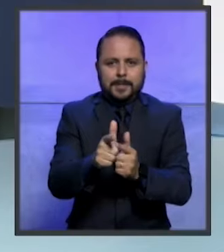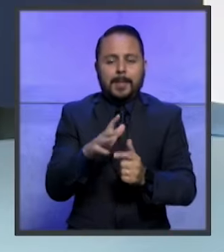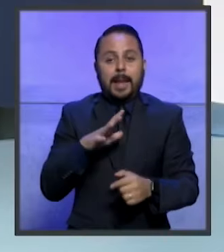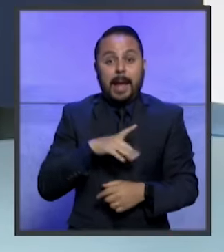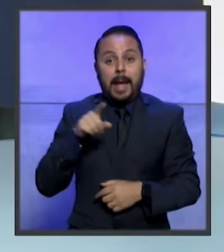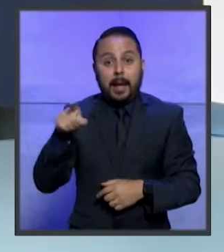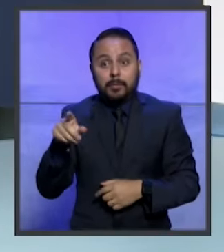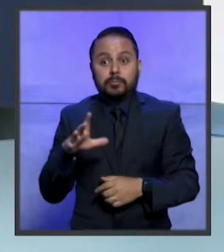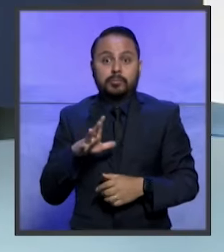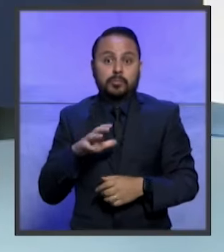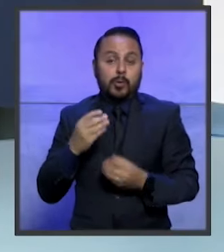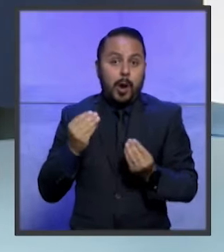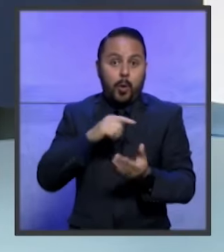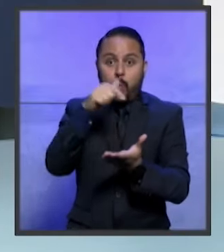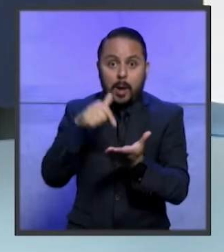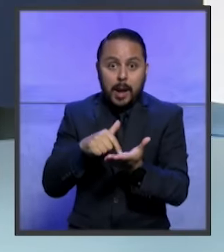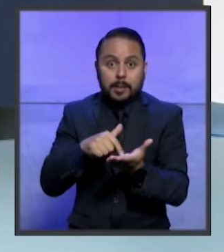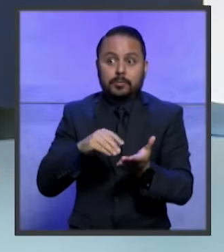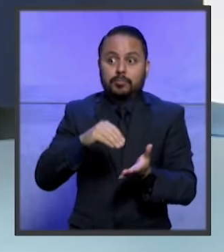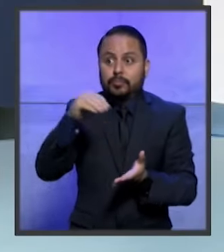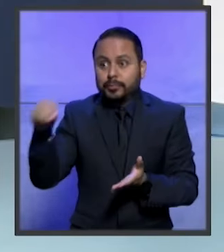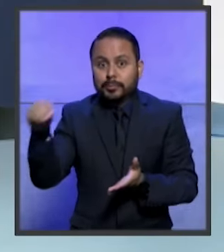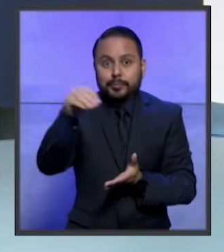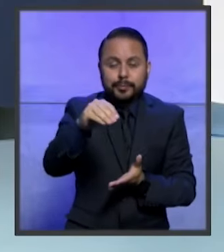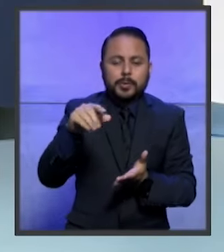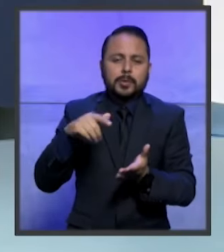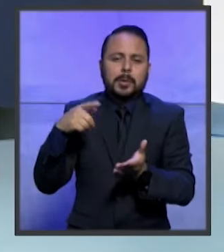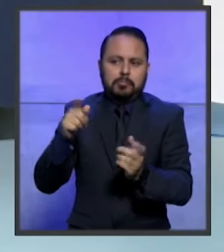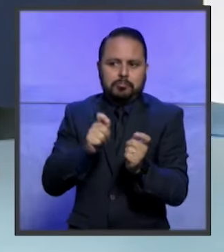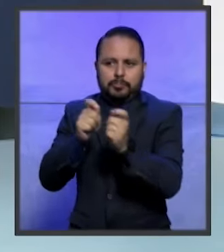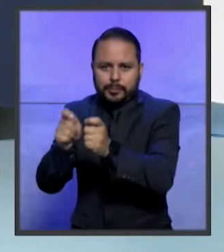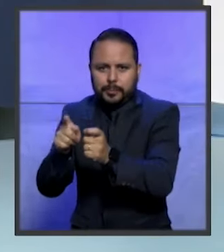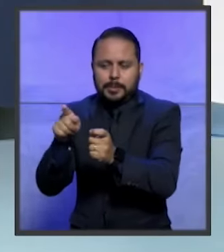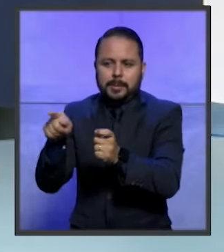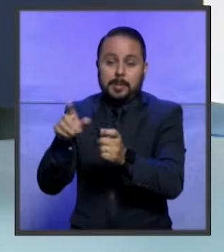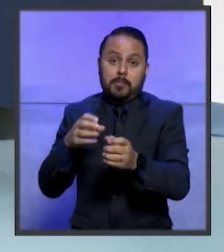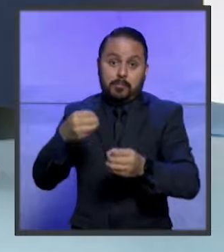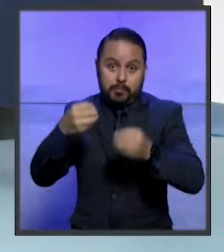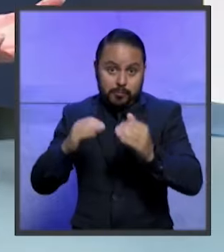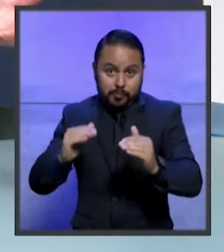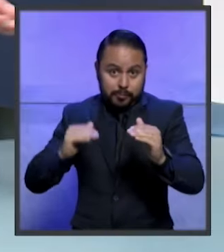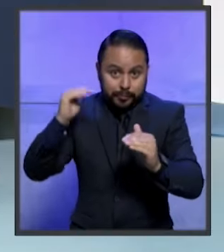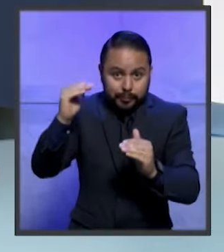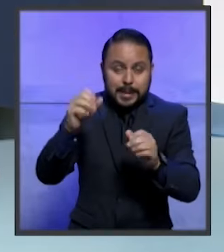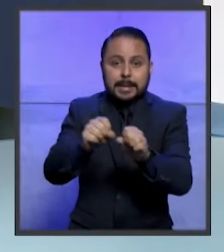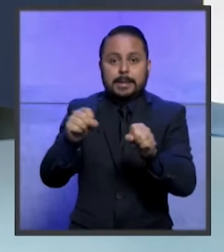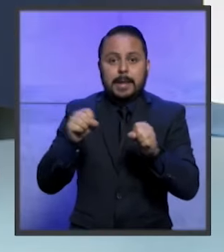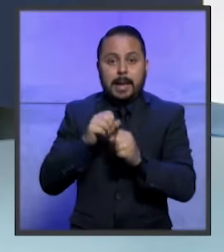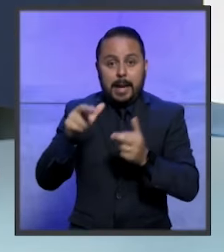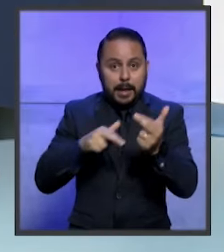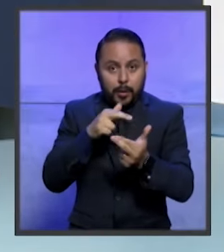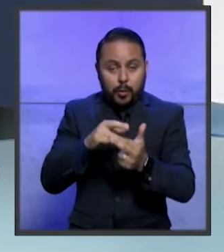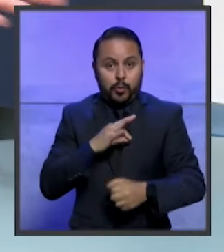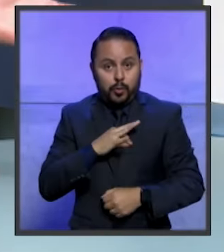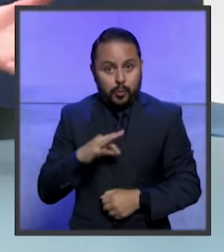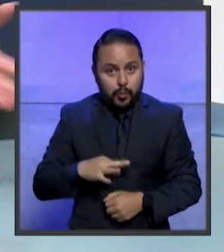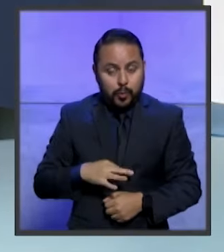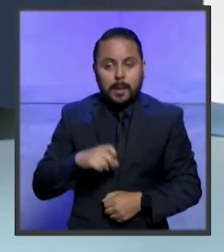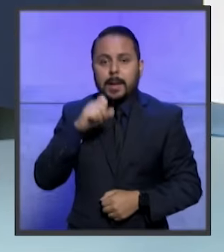en muchos eh digamos lugares estratégicos del tribunal electoral fuiste magistrado de la sala regional